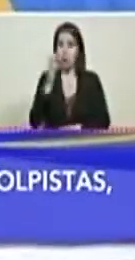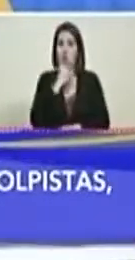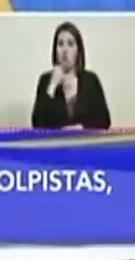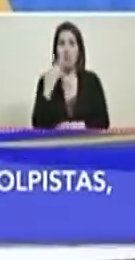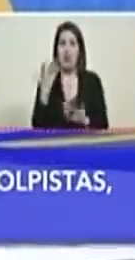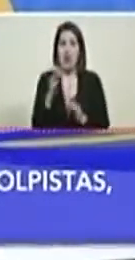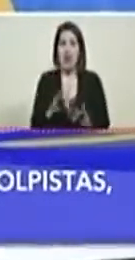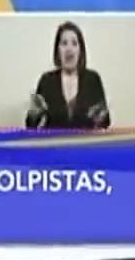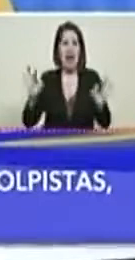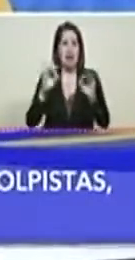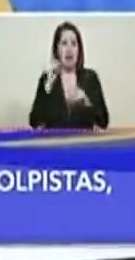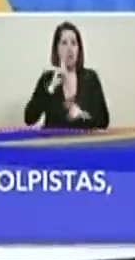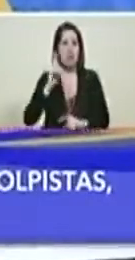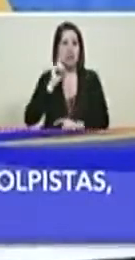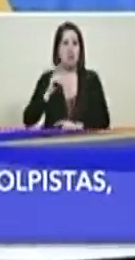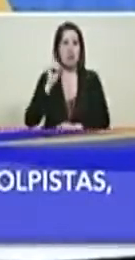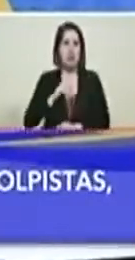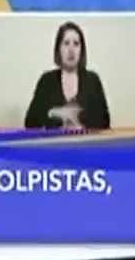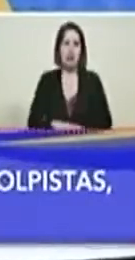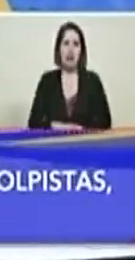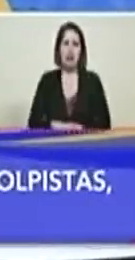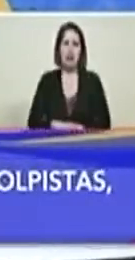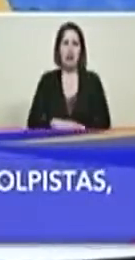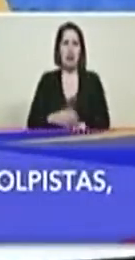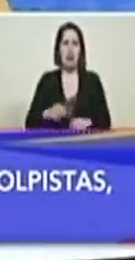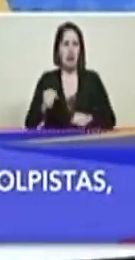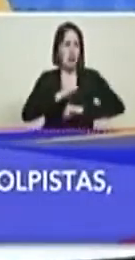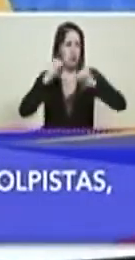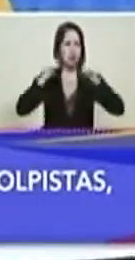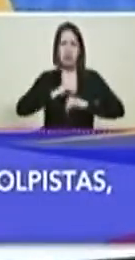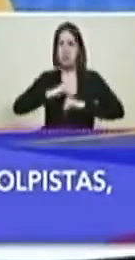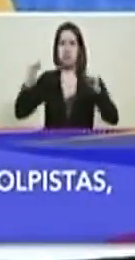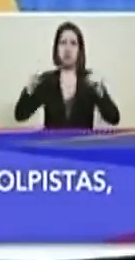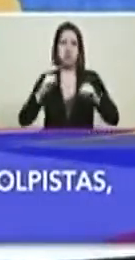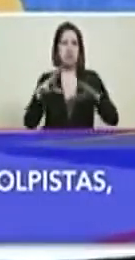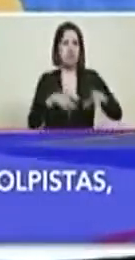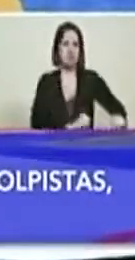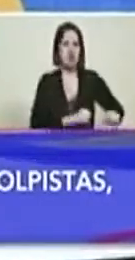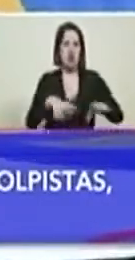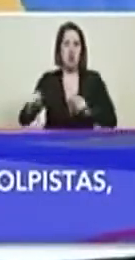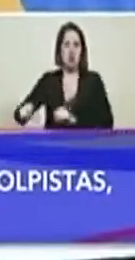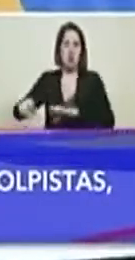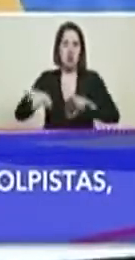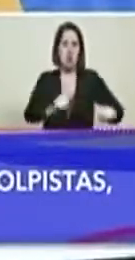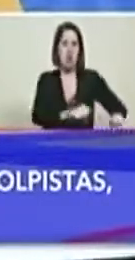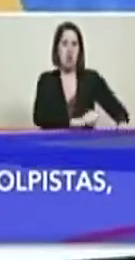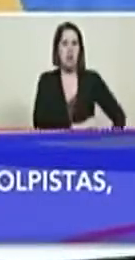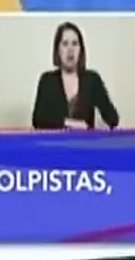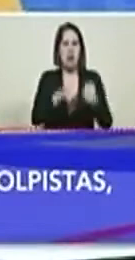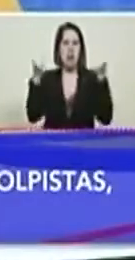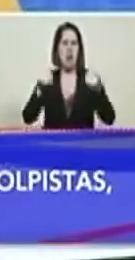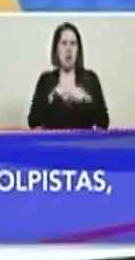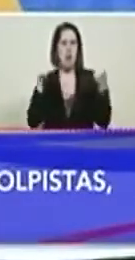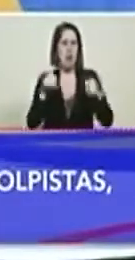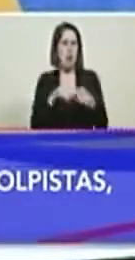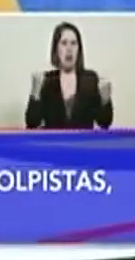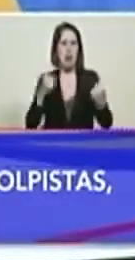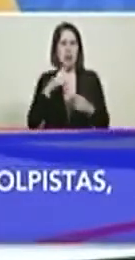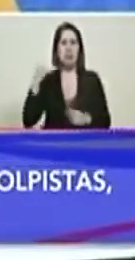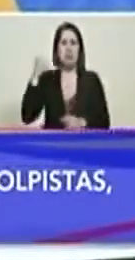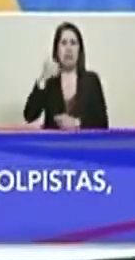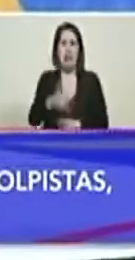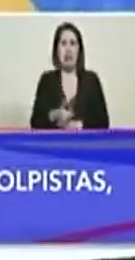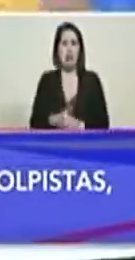destrucción masiva y bombardearon, destruyeron, ocuparon Irak y la dejaron como la han dejado a lo largo de los